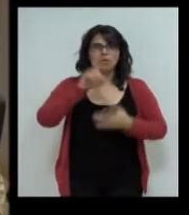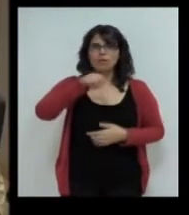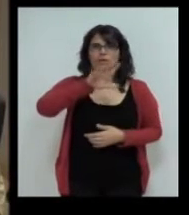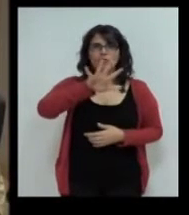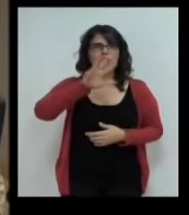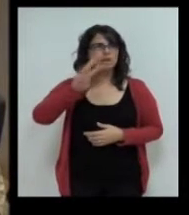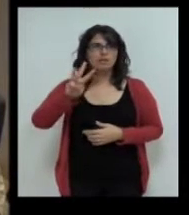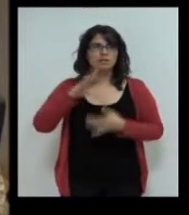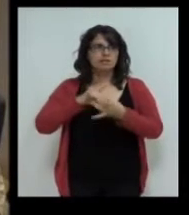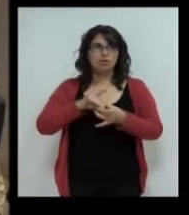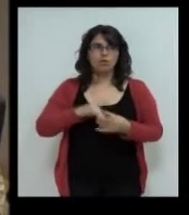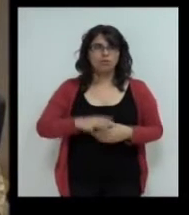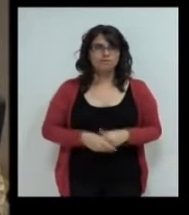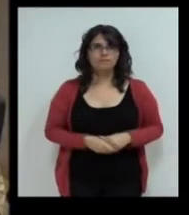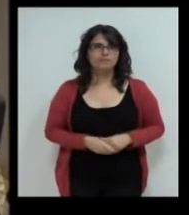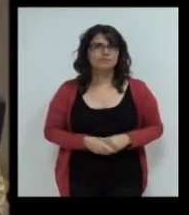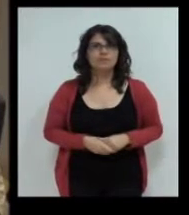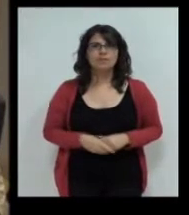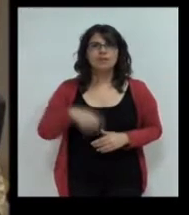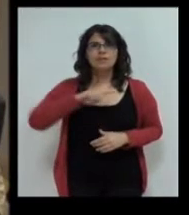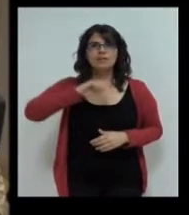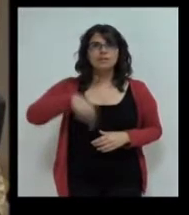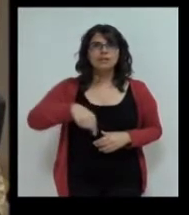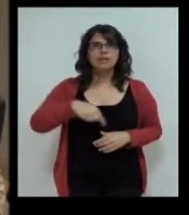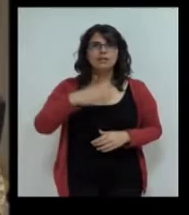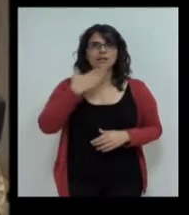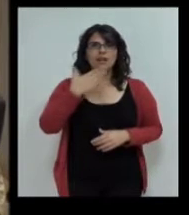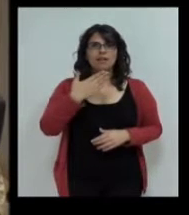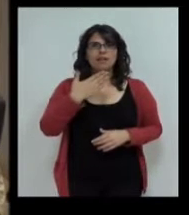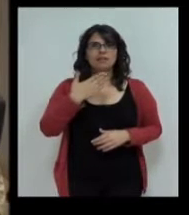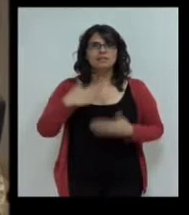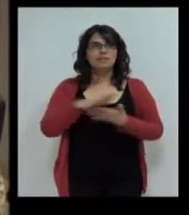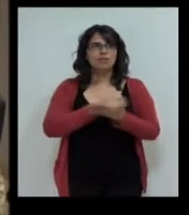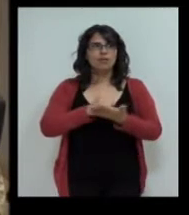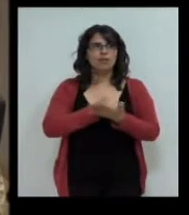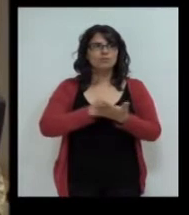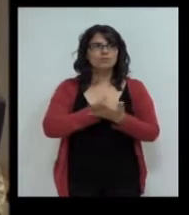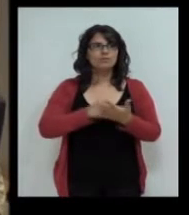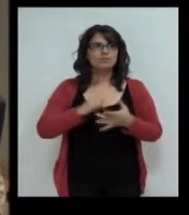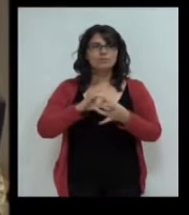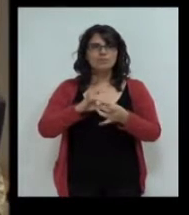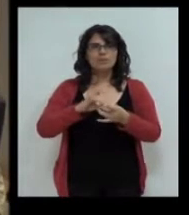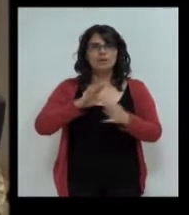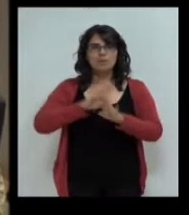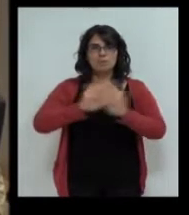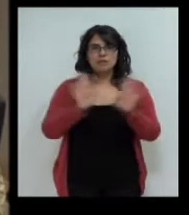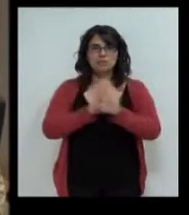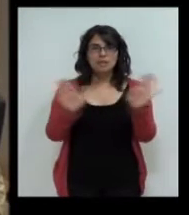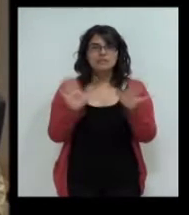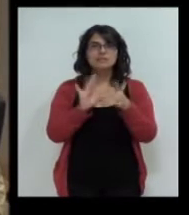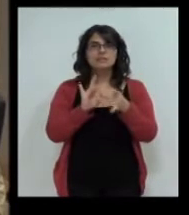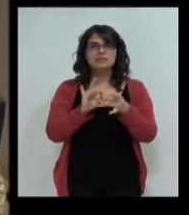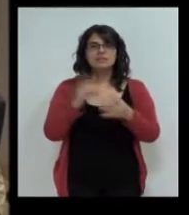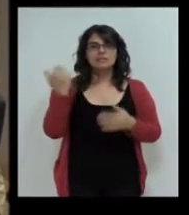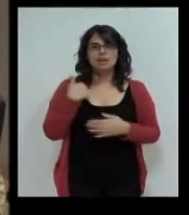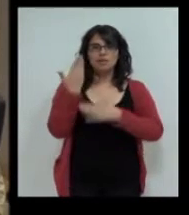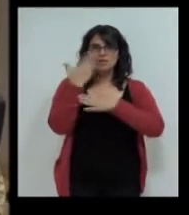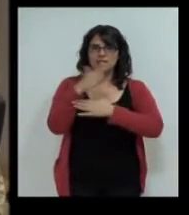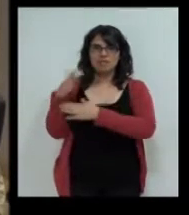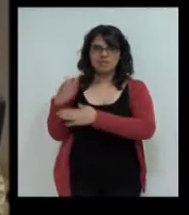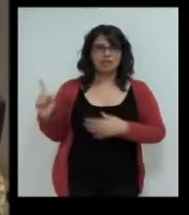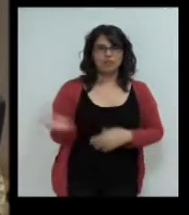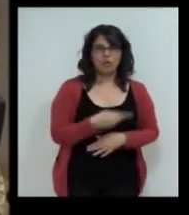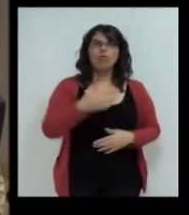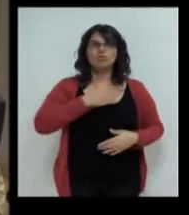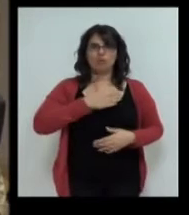etcétera. Gracias por estar acá también a todos y yo creo que sin más preámbulos, ya presentados todos, yo soy